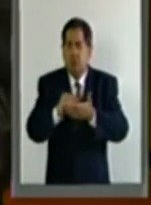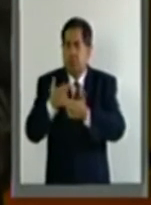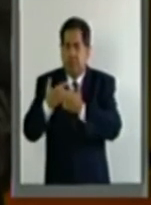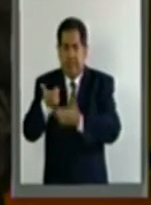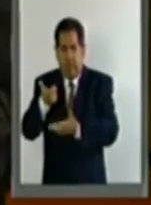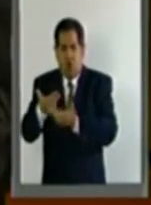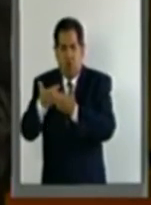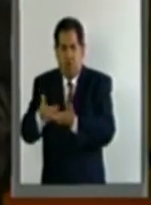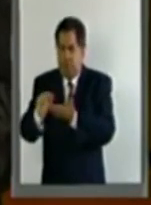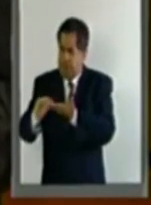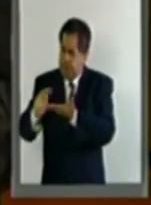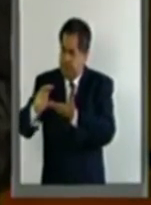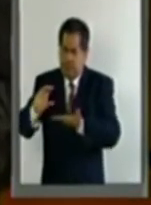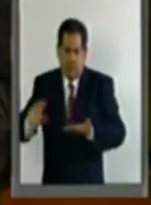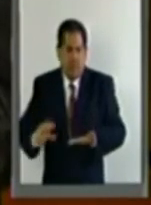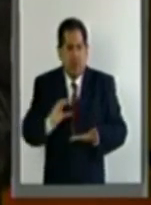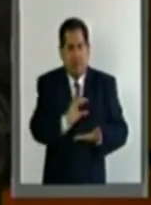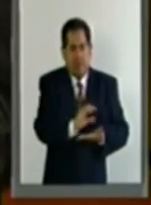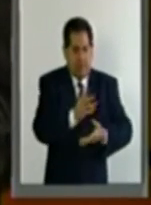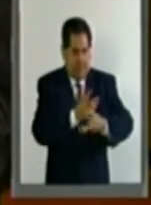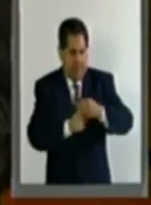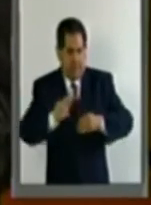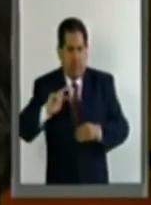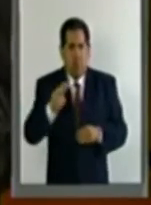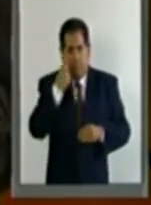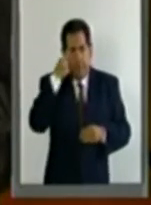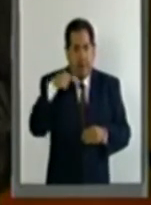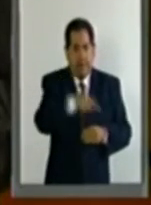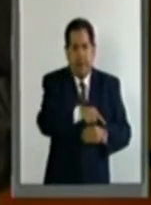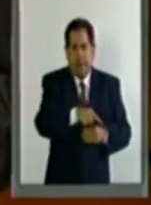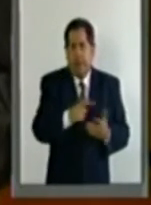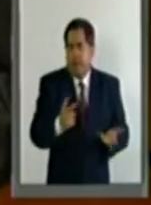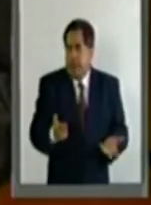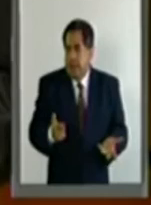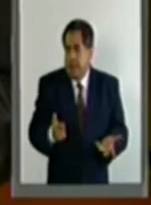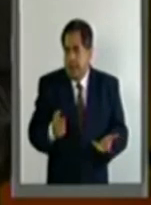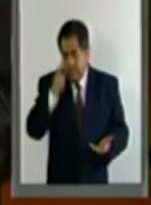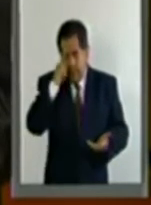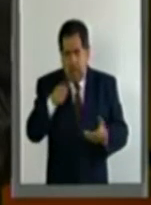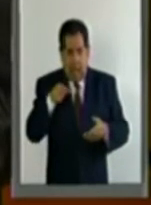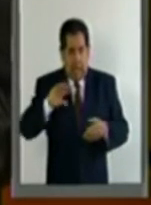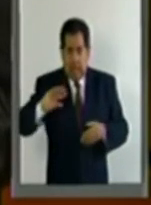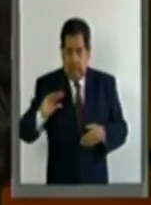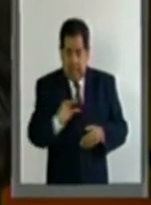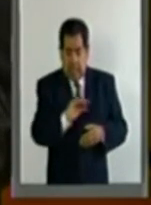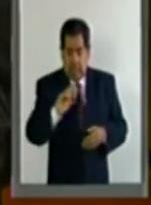fondo con el cual se construya